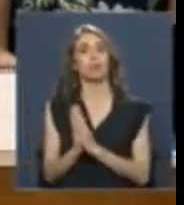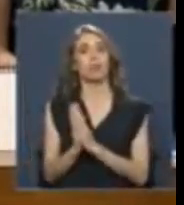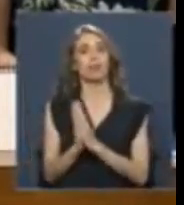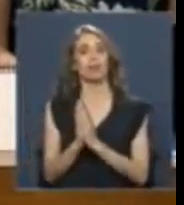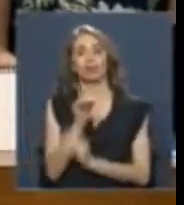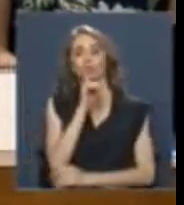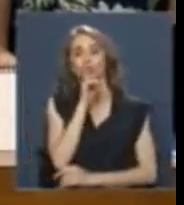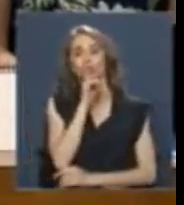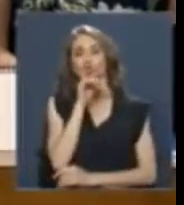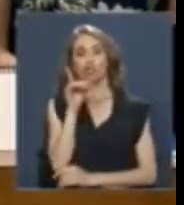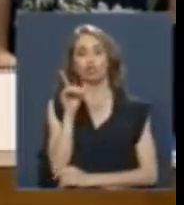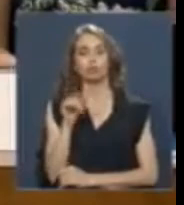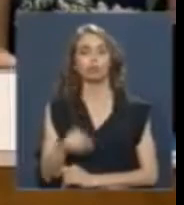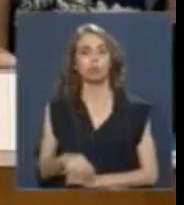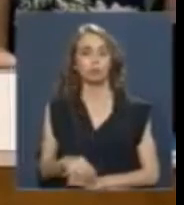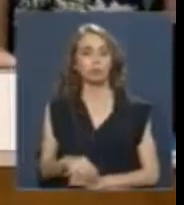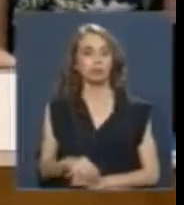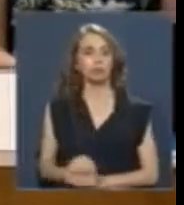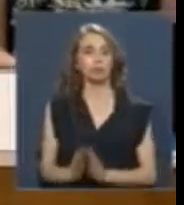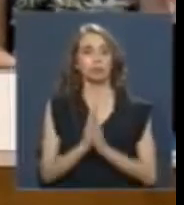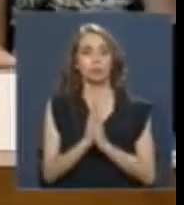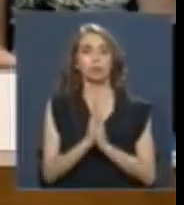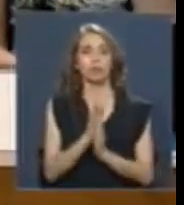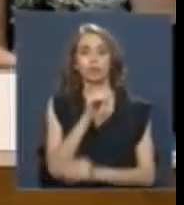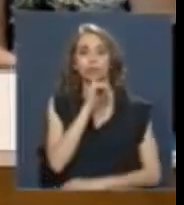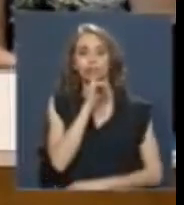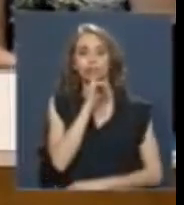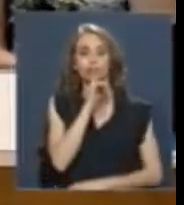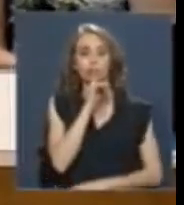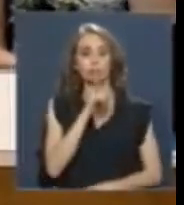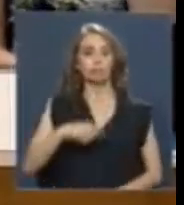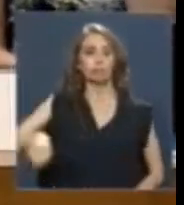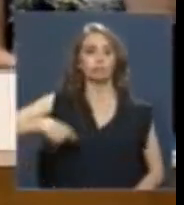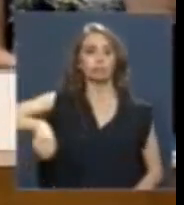silencio. Por favor, silencio.